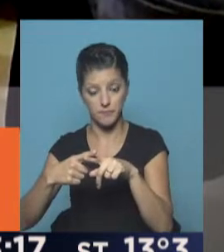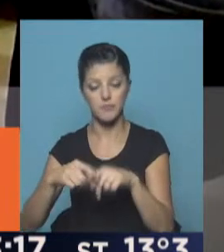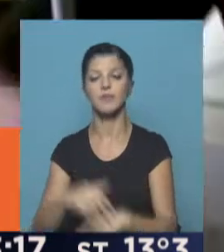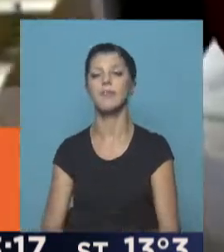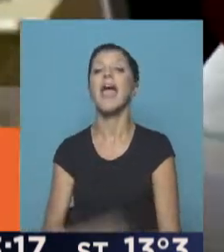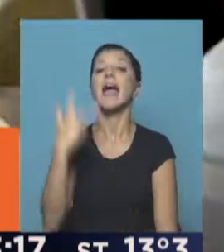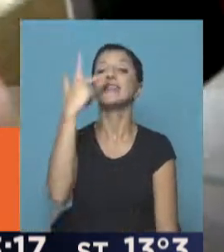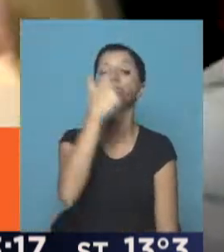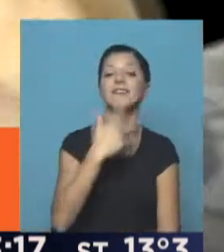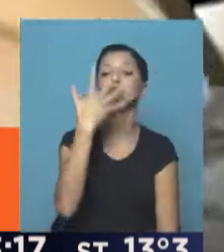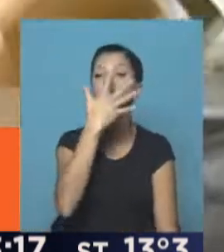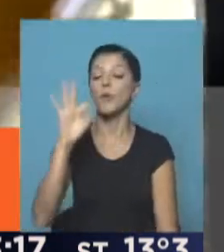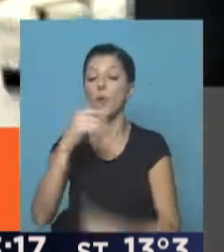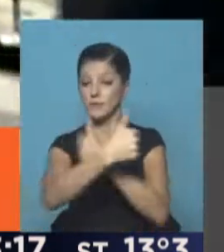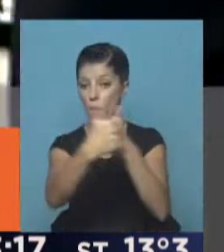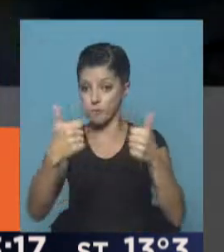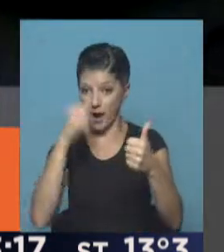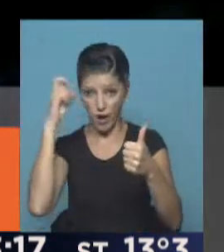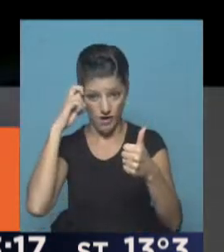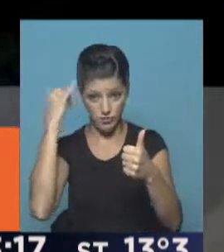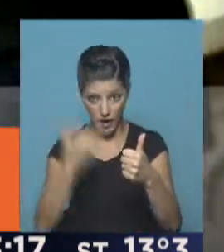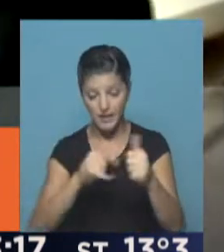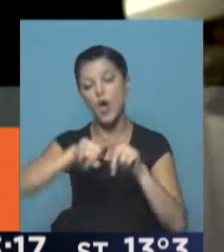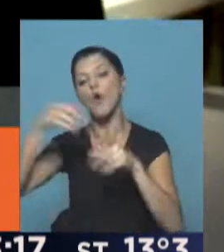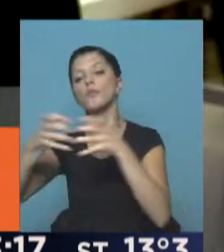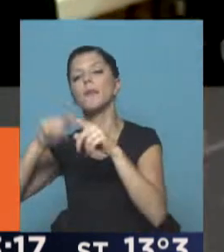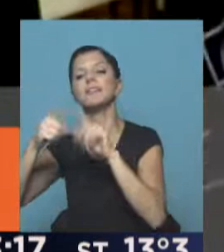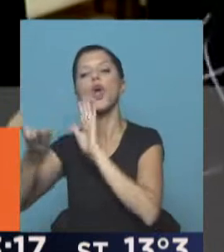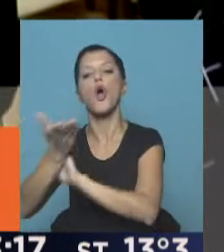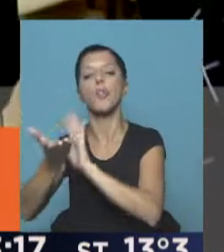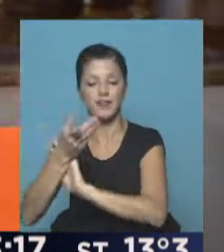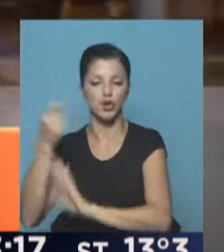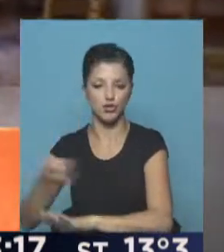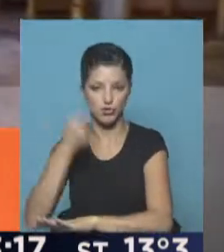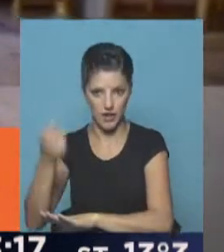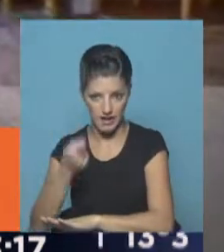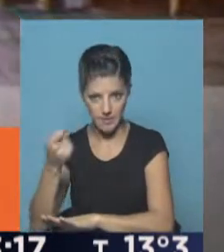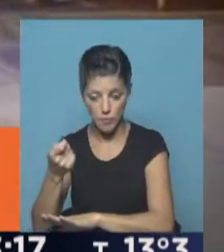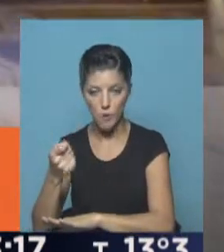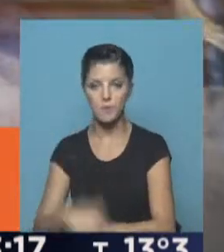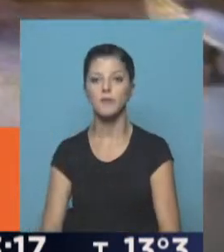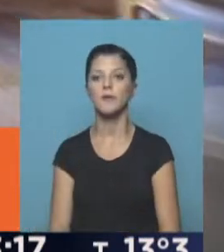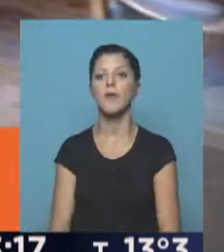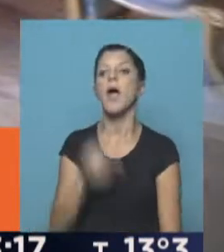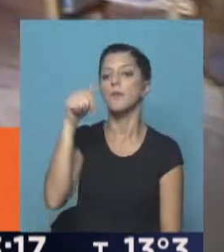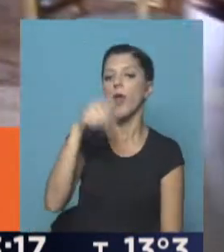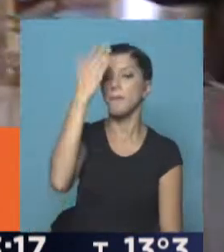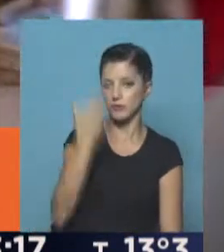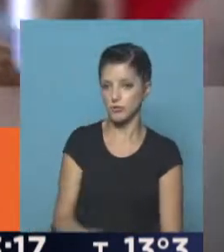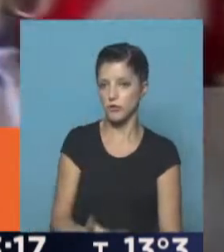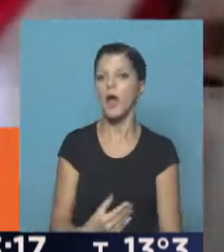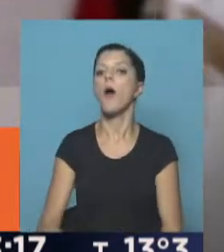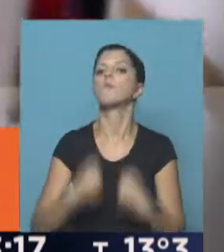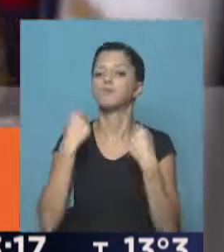obtuvo 350 bancas a expensas de la derecha y sobre todo del socialismo, Macron no oculta su impaciencia y